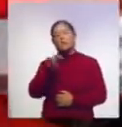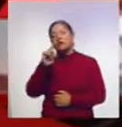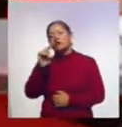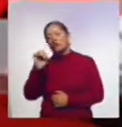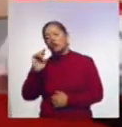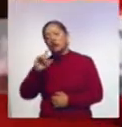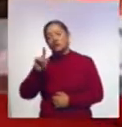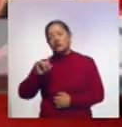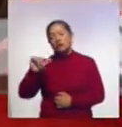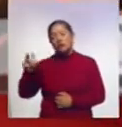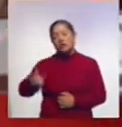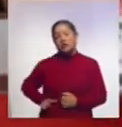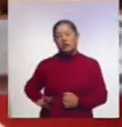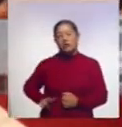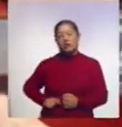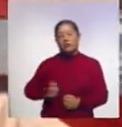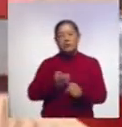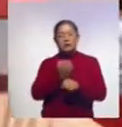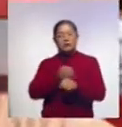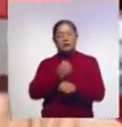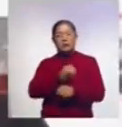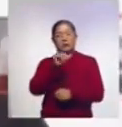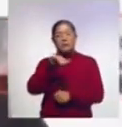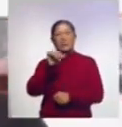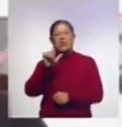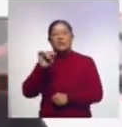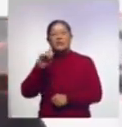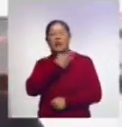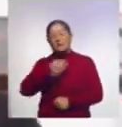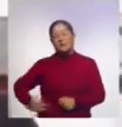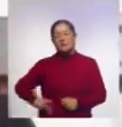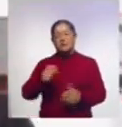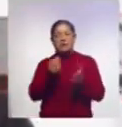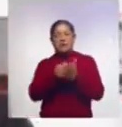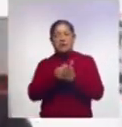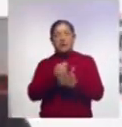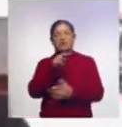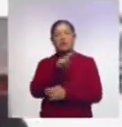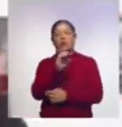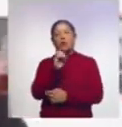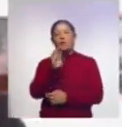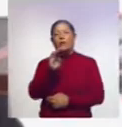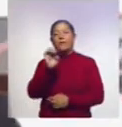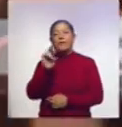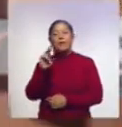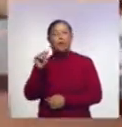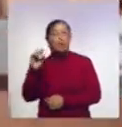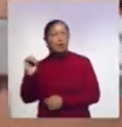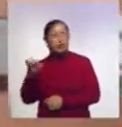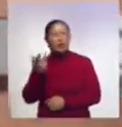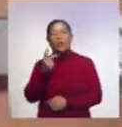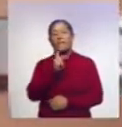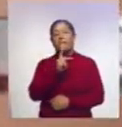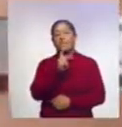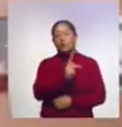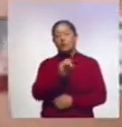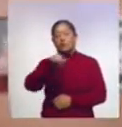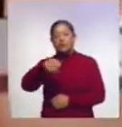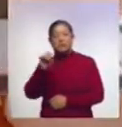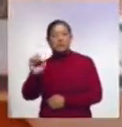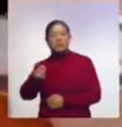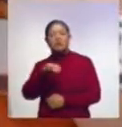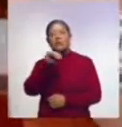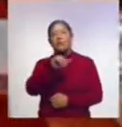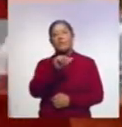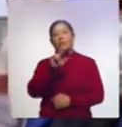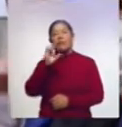del gobierno del estado, Gardenia Hernández Rodríguez, presidenta municipal de Tlaxco, Roberto Texis, subprocurador de justicia del estado, Marco Antonio